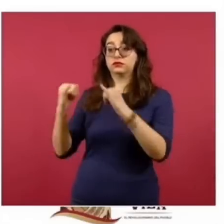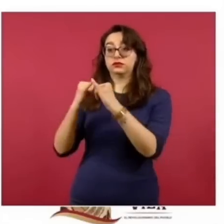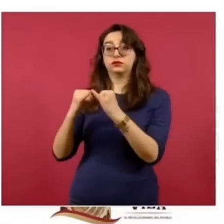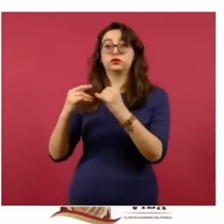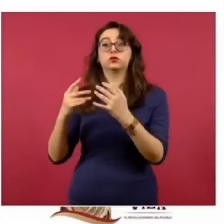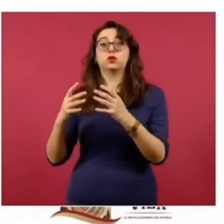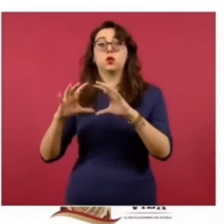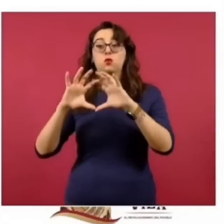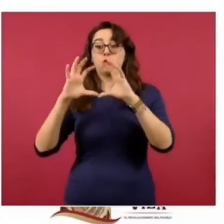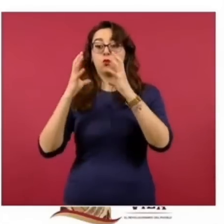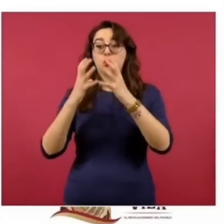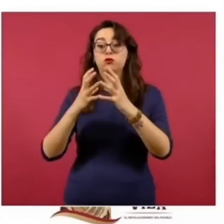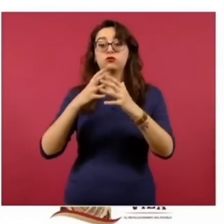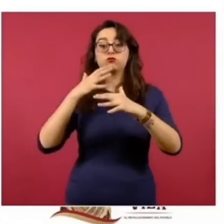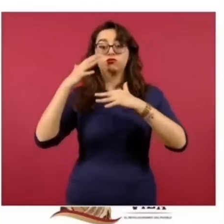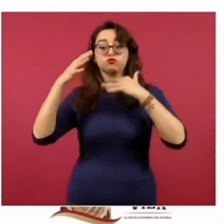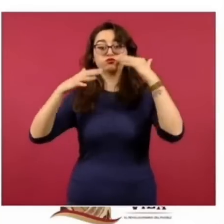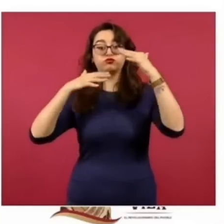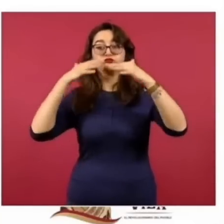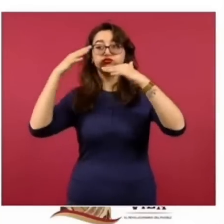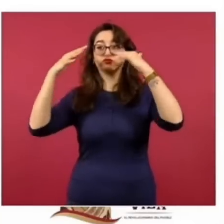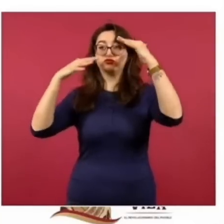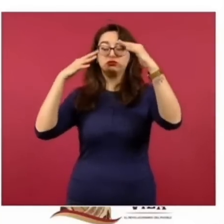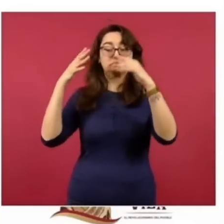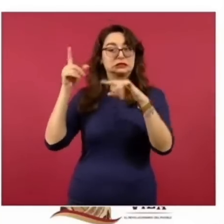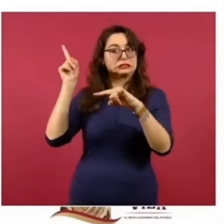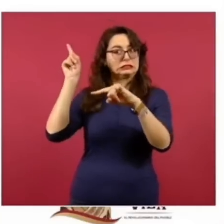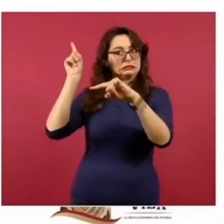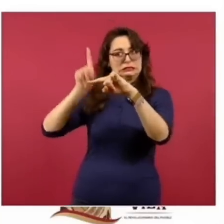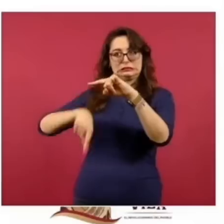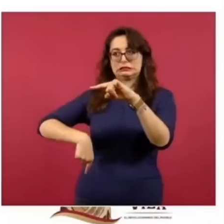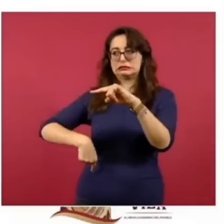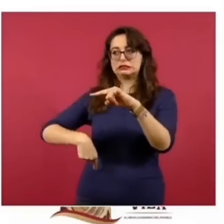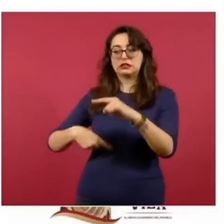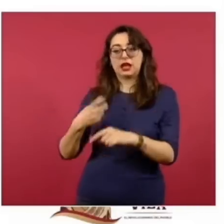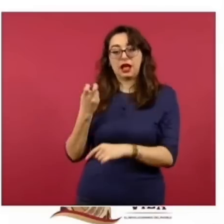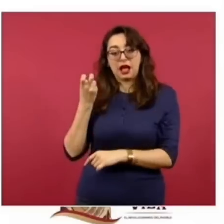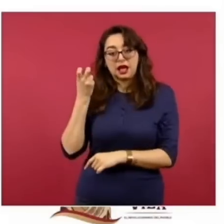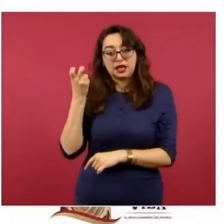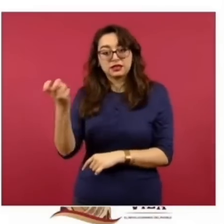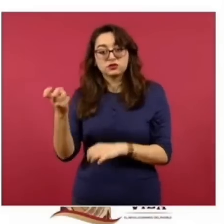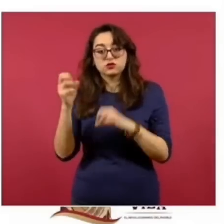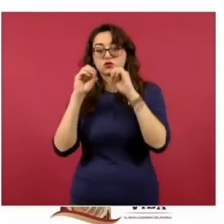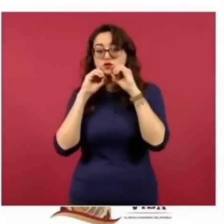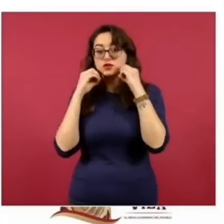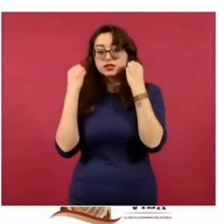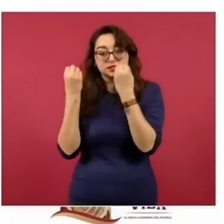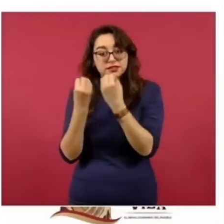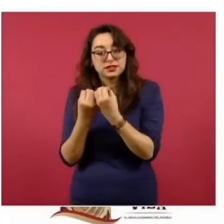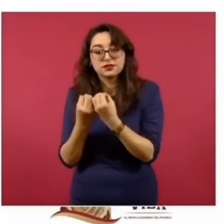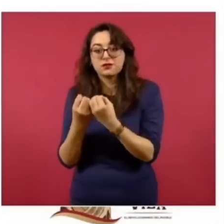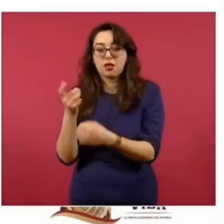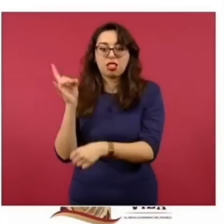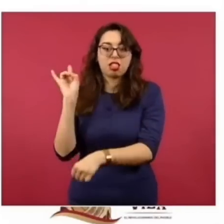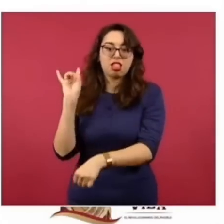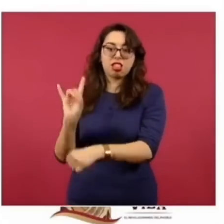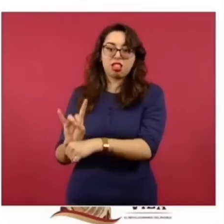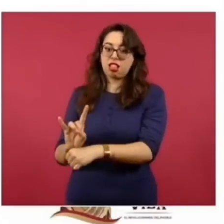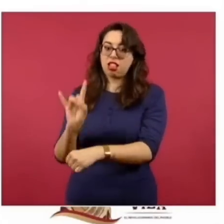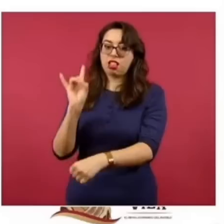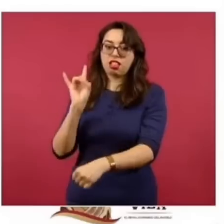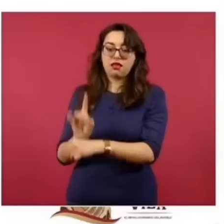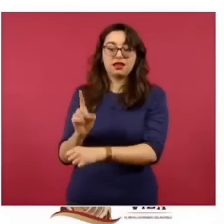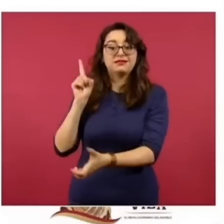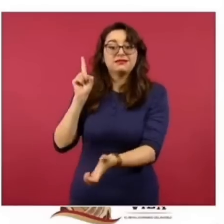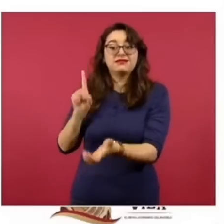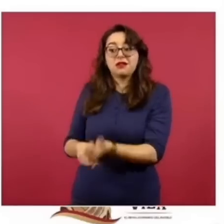México, como Provapeo y otras de estas falsas organizaciones sociales, en realidad está financiada por Philip